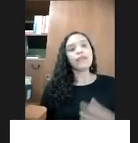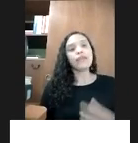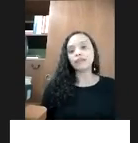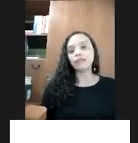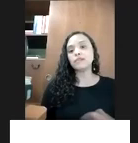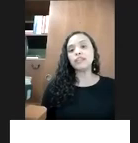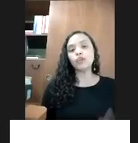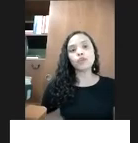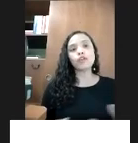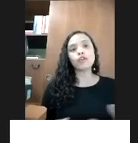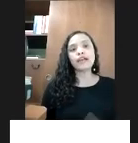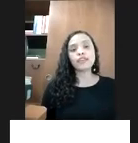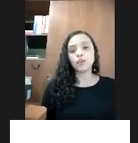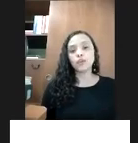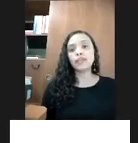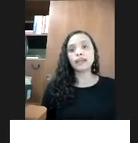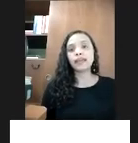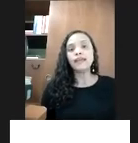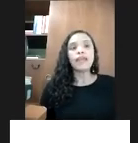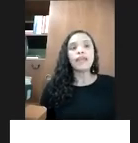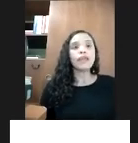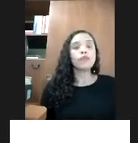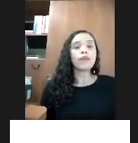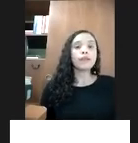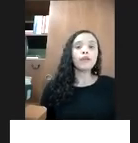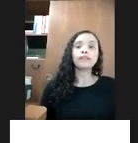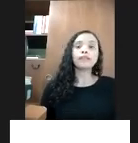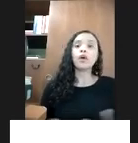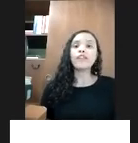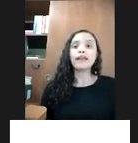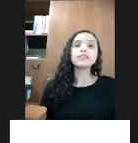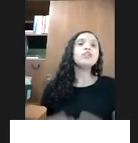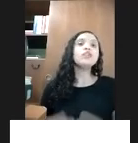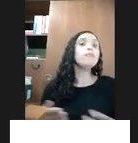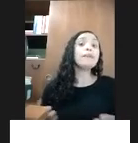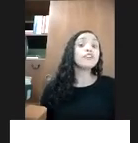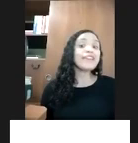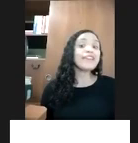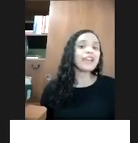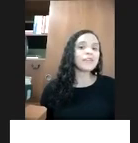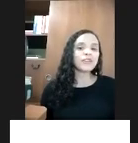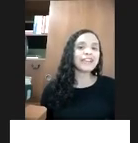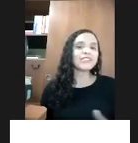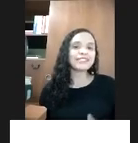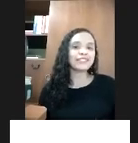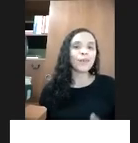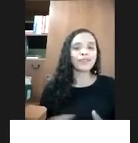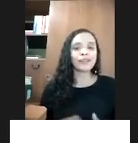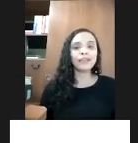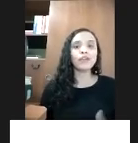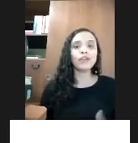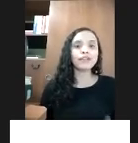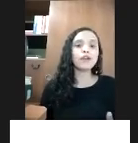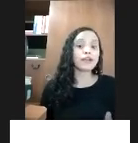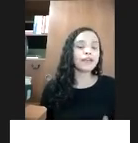Convite participando en una jornada de acción humanitaria en urbanismo del estado Monagas, y la mayoría de las personas que solicitó medicamentos